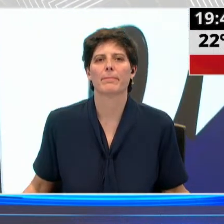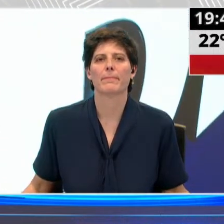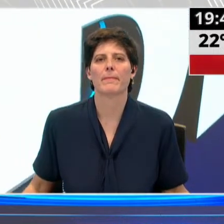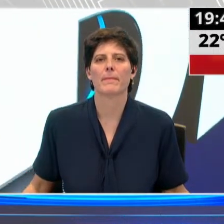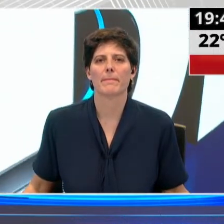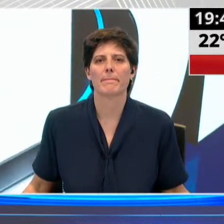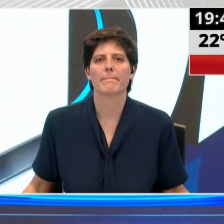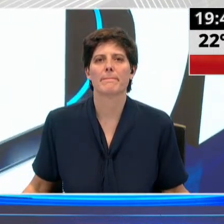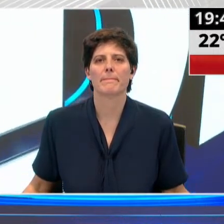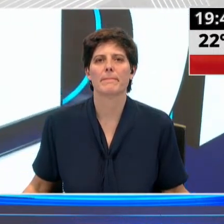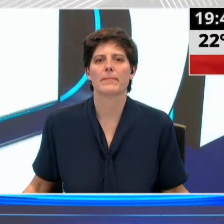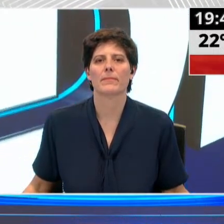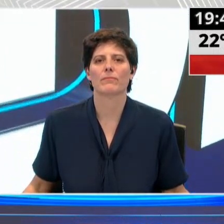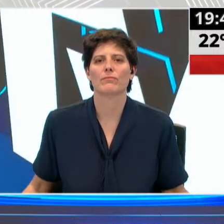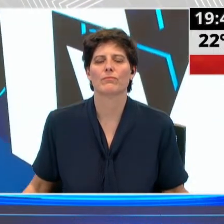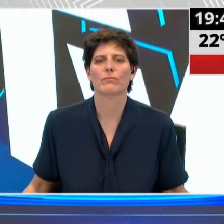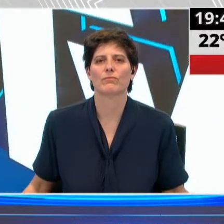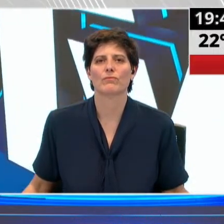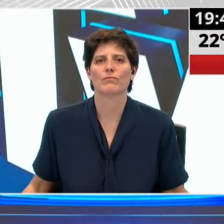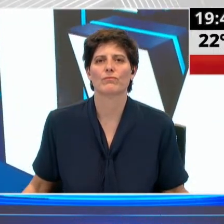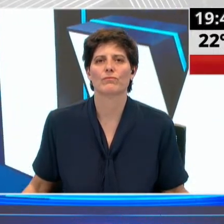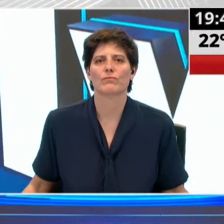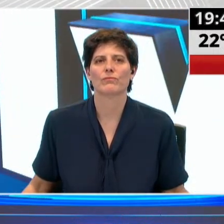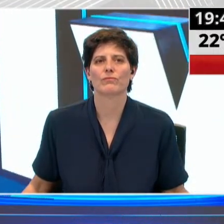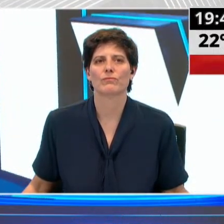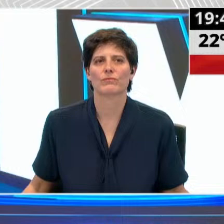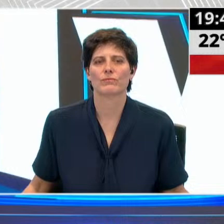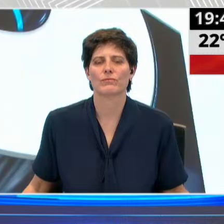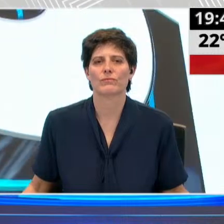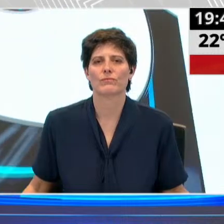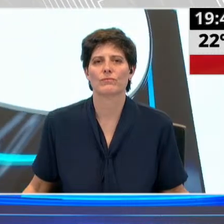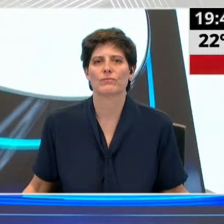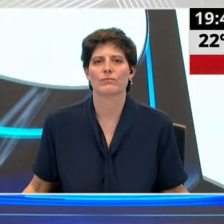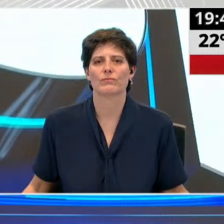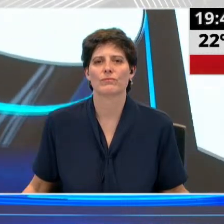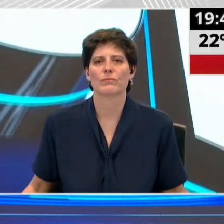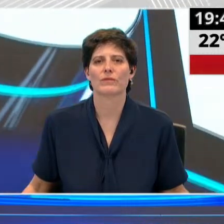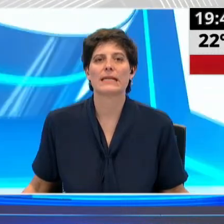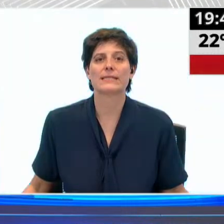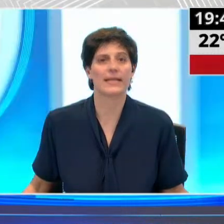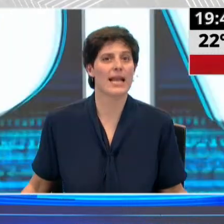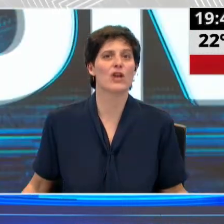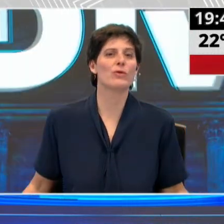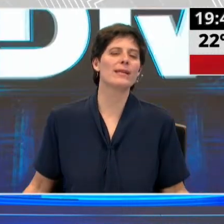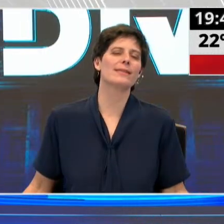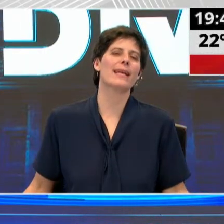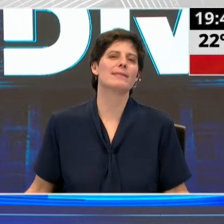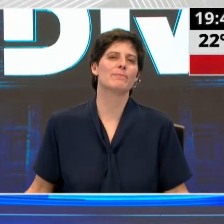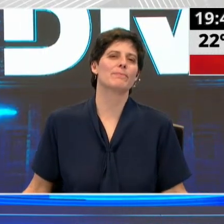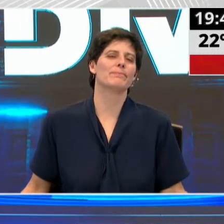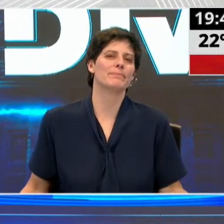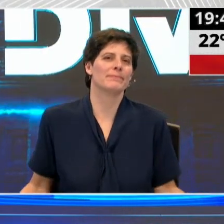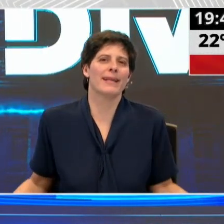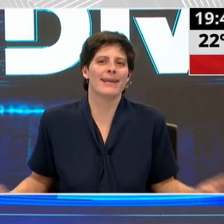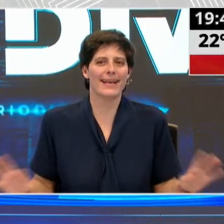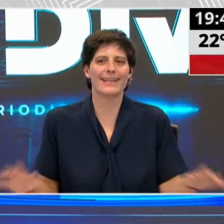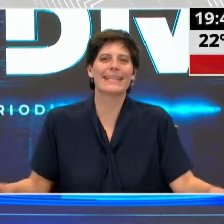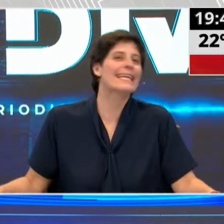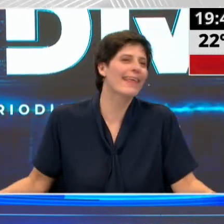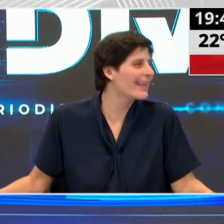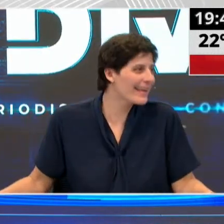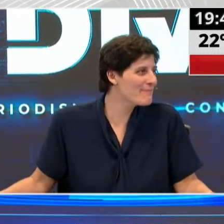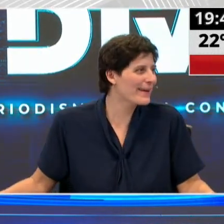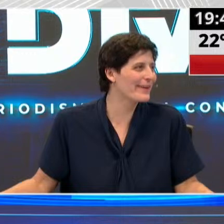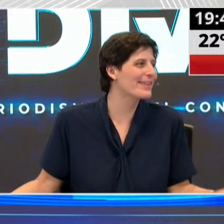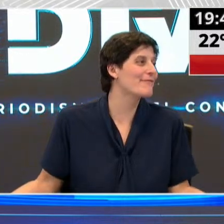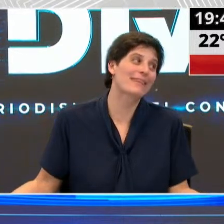cuestiones de formalidad es posible que recién llegue a esta Cámara después del lunes. Sí, el lunes es el